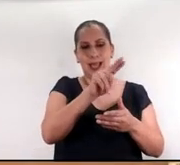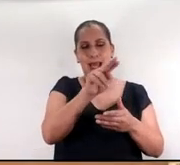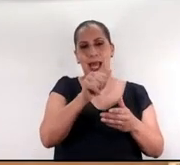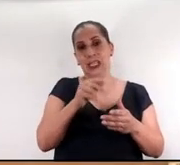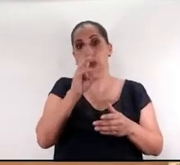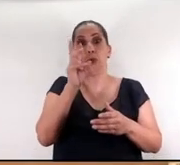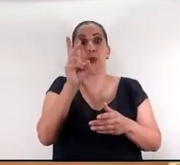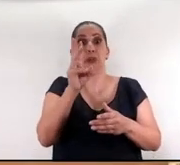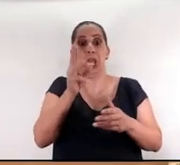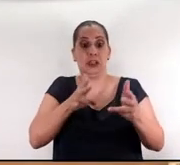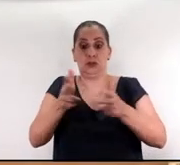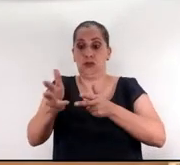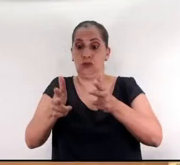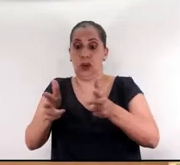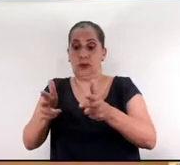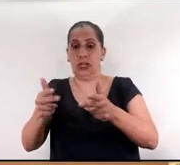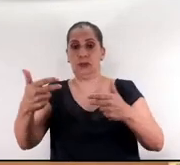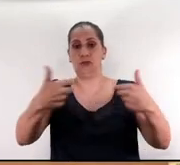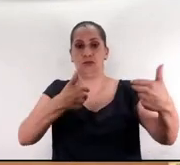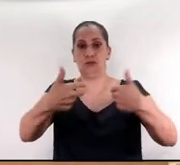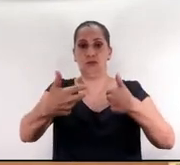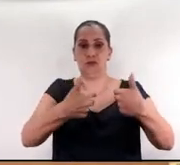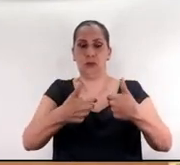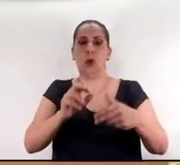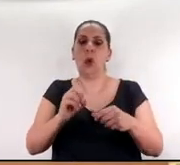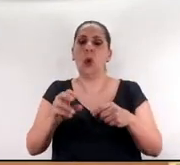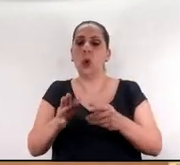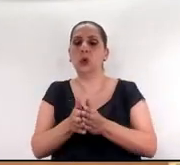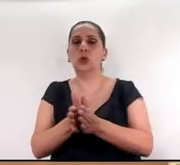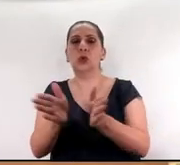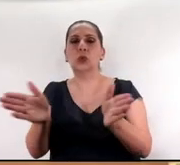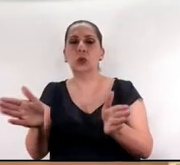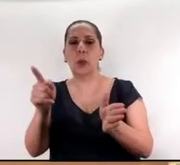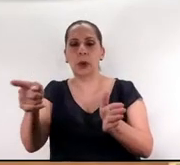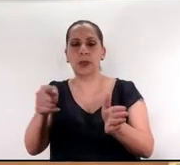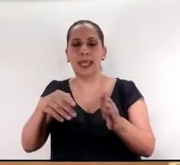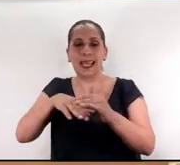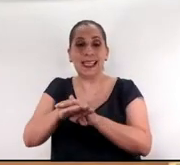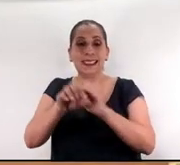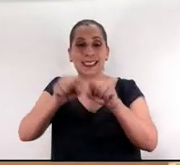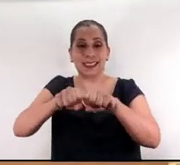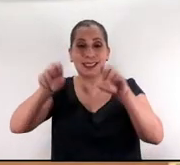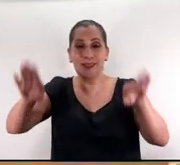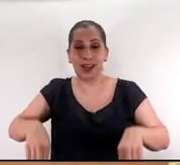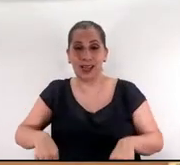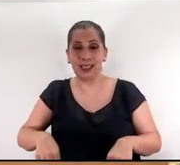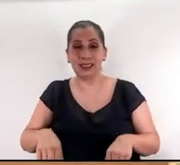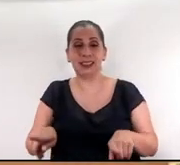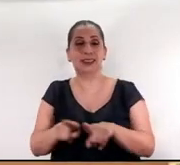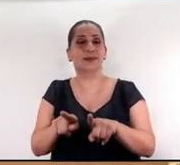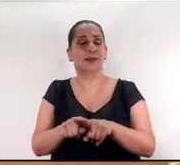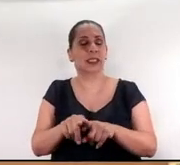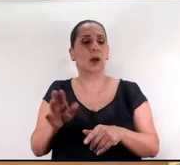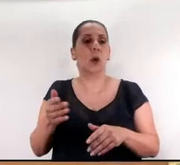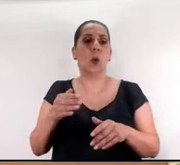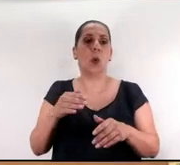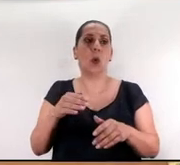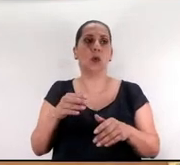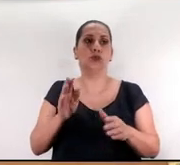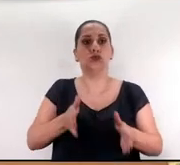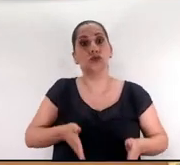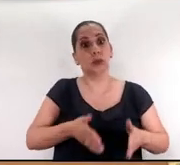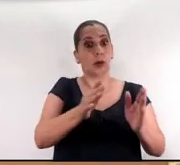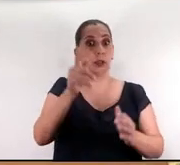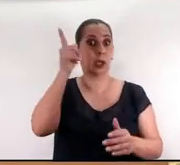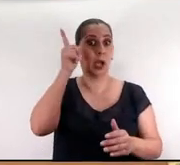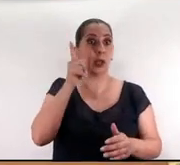paso, el cuello botella, ahí sí es cuello botella, en la entrada de la Sabana. En el caso de la carretera Limón,